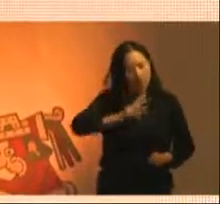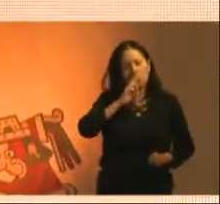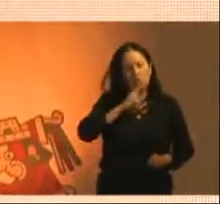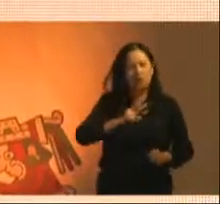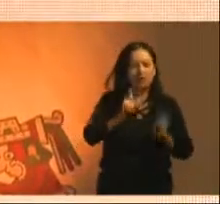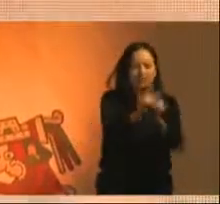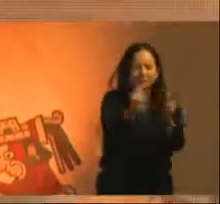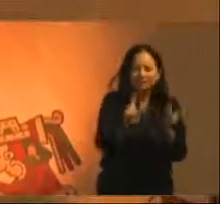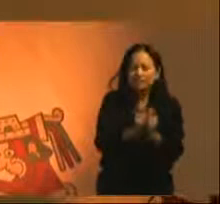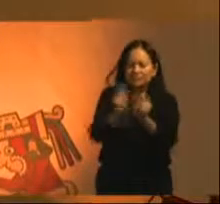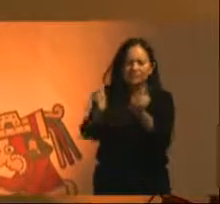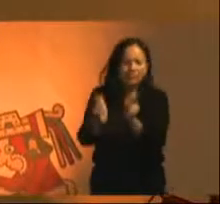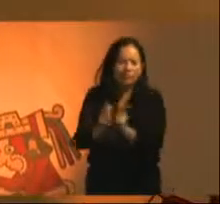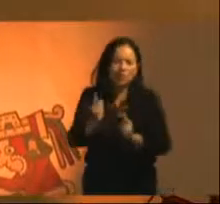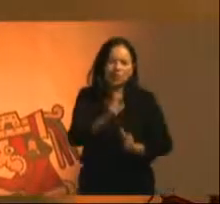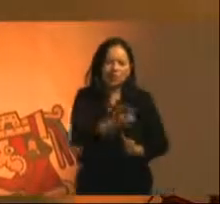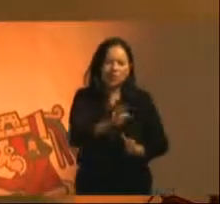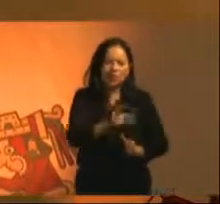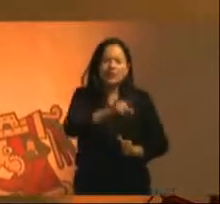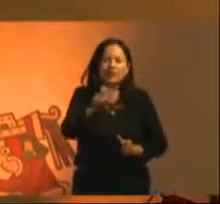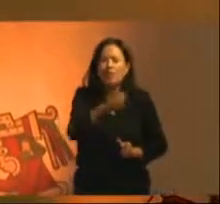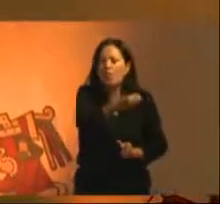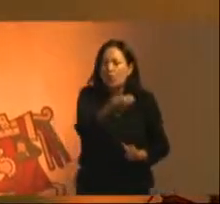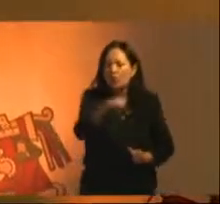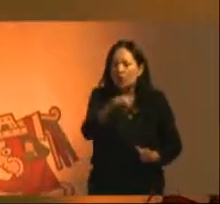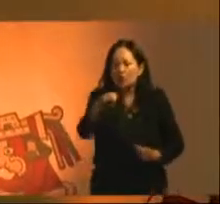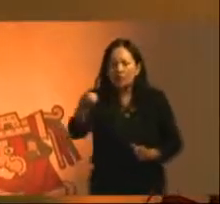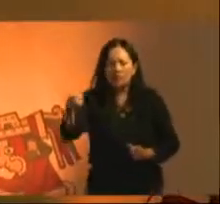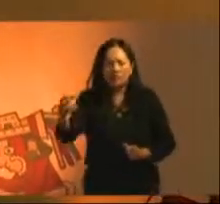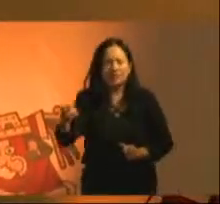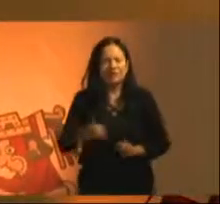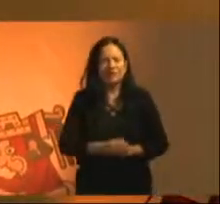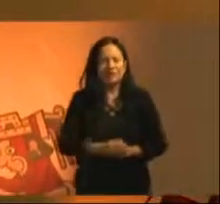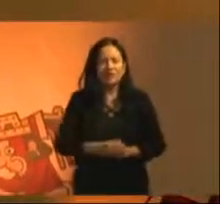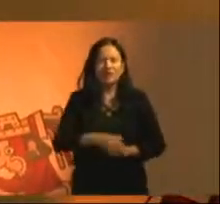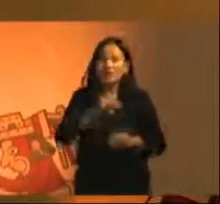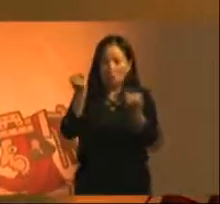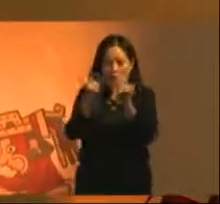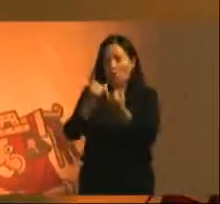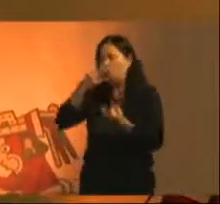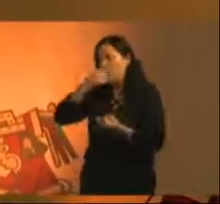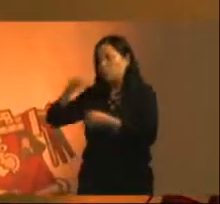femeninas a organizar a los jornaleros